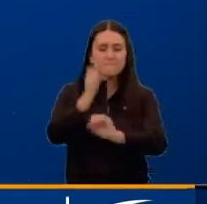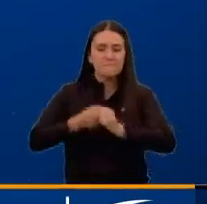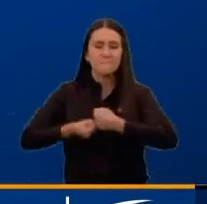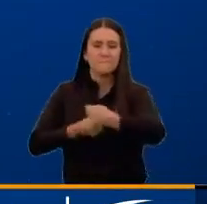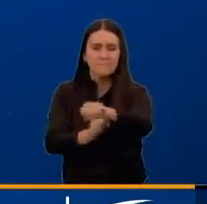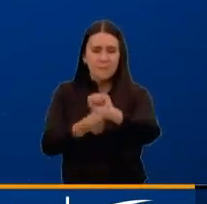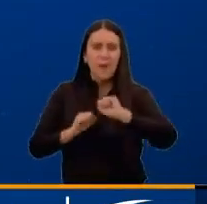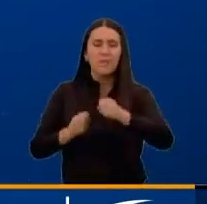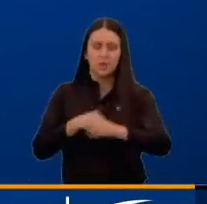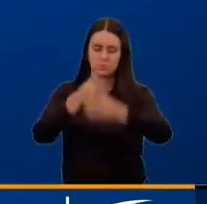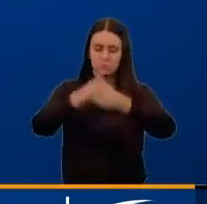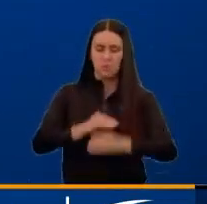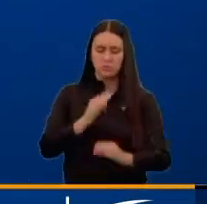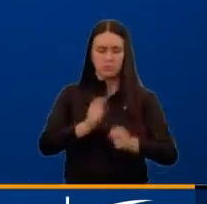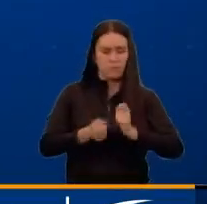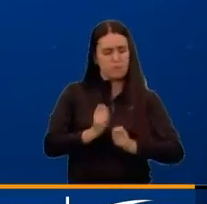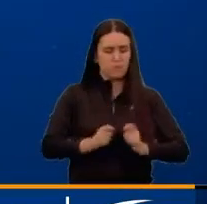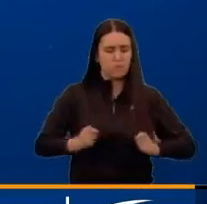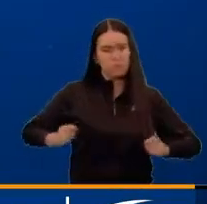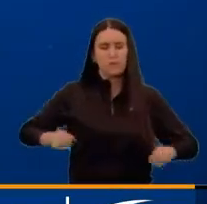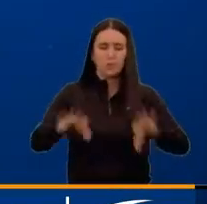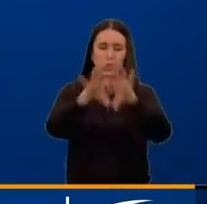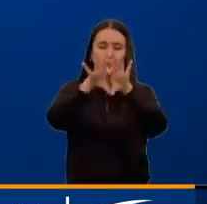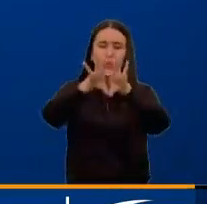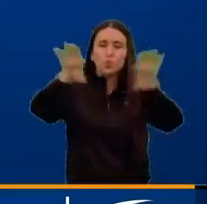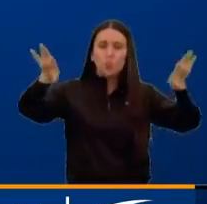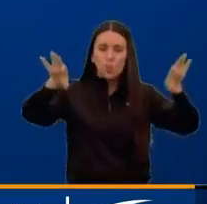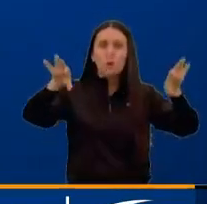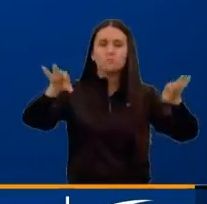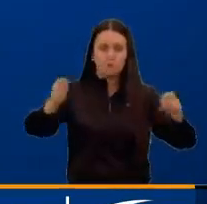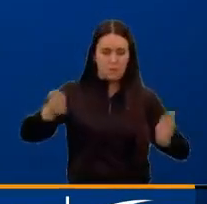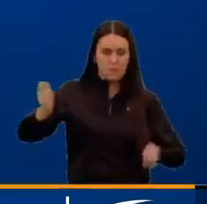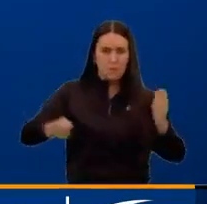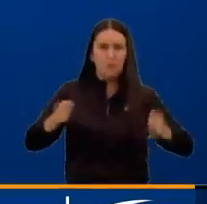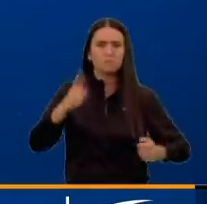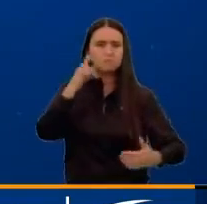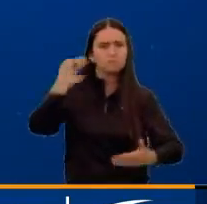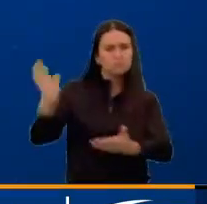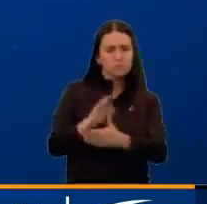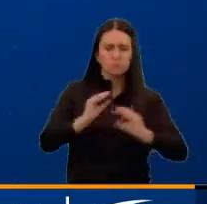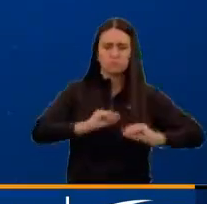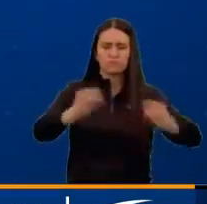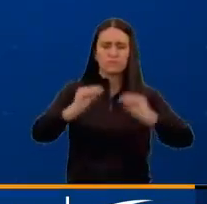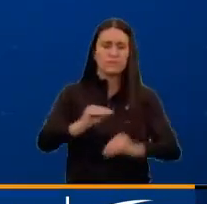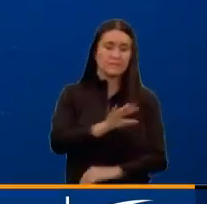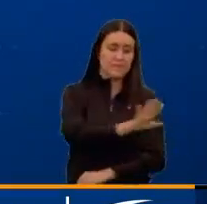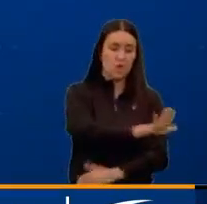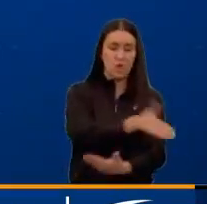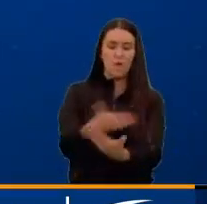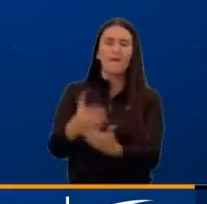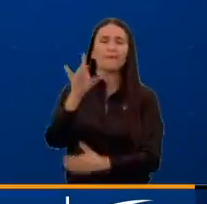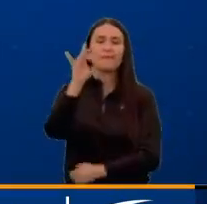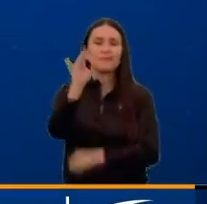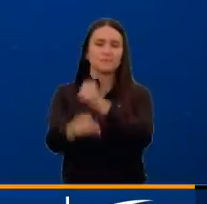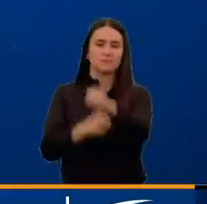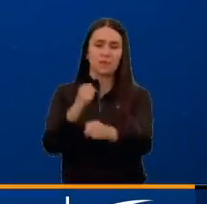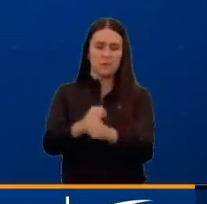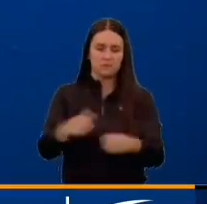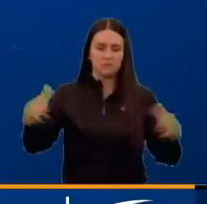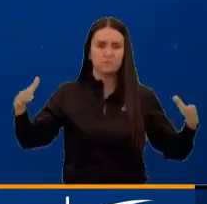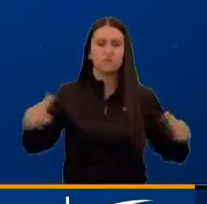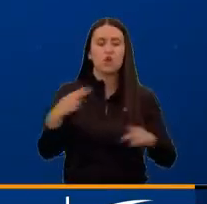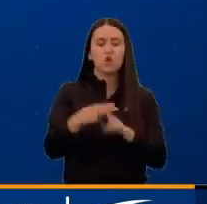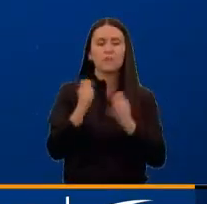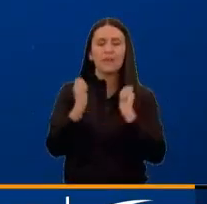en xilófonos, tubos de PVC en bastones y alegres músicos entre los 5 y 15 años conforman la banda de los